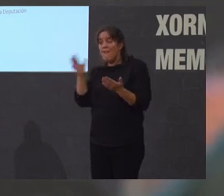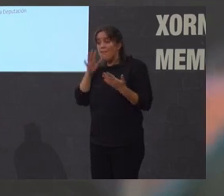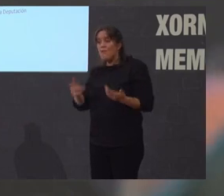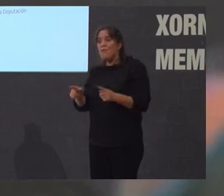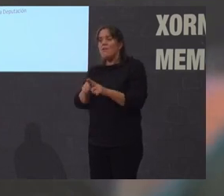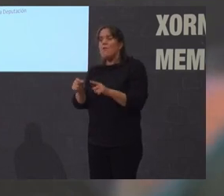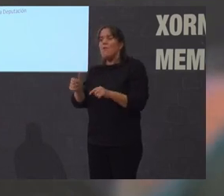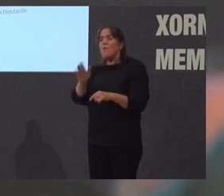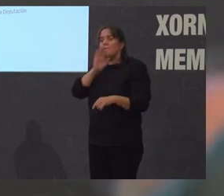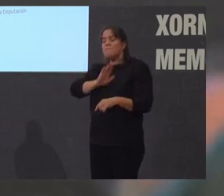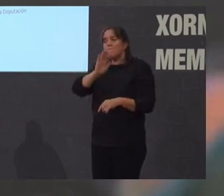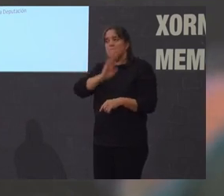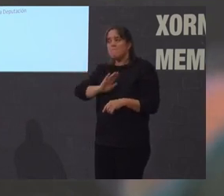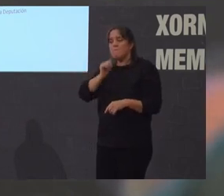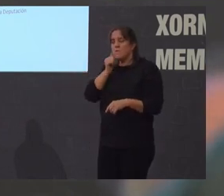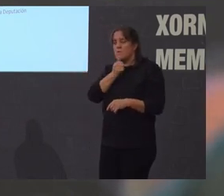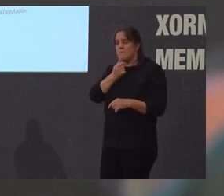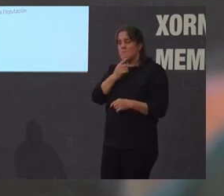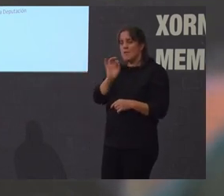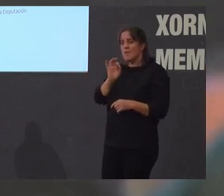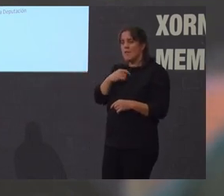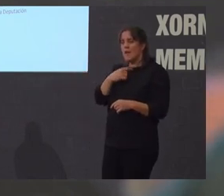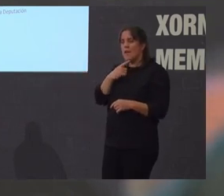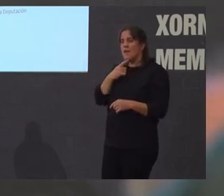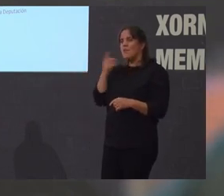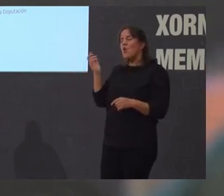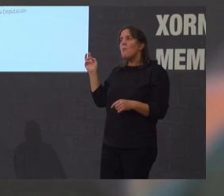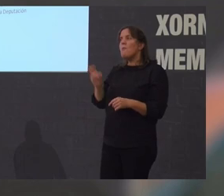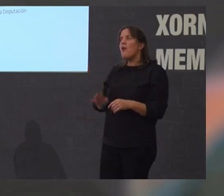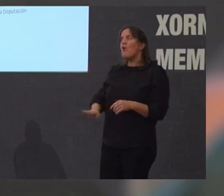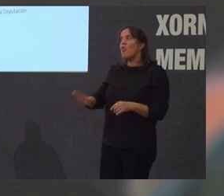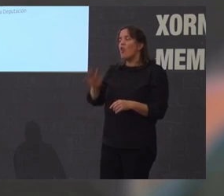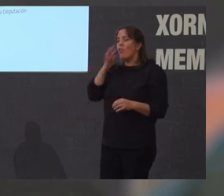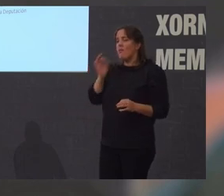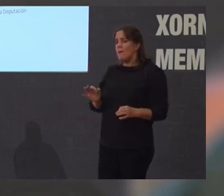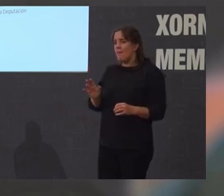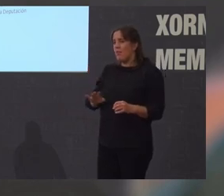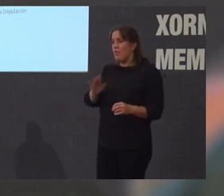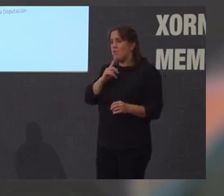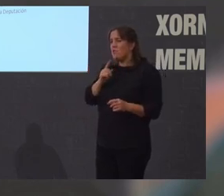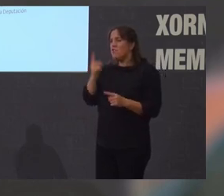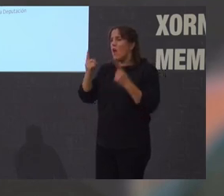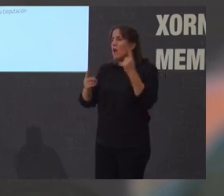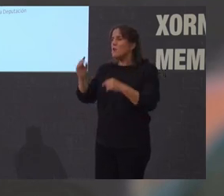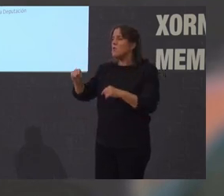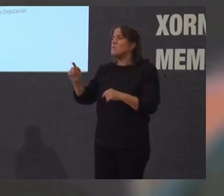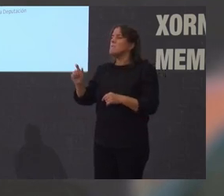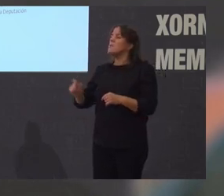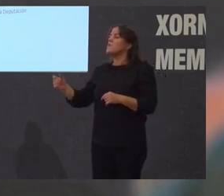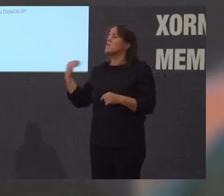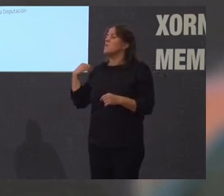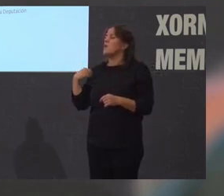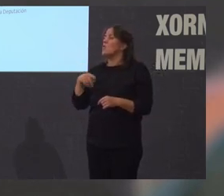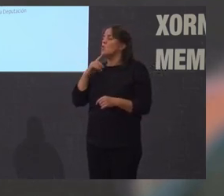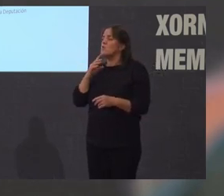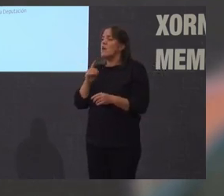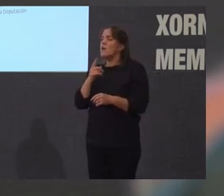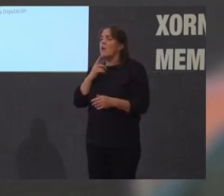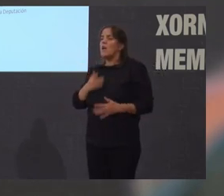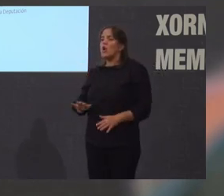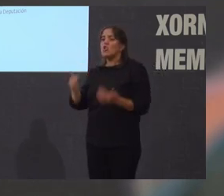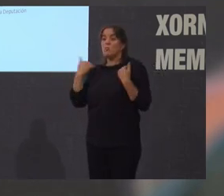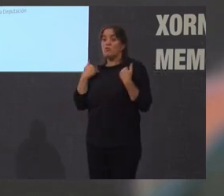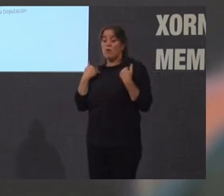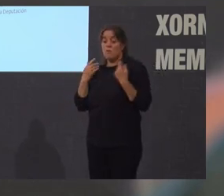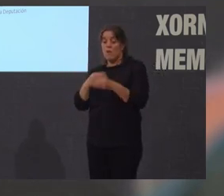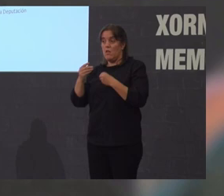intentan ocultar cuál es el origen de su legado. Y yo, cuando hay gente que me pregunta, una pregunta que me sale mucho en los libros es que los hijos no son